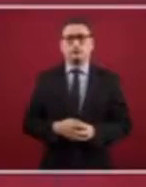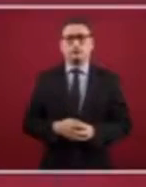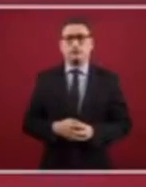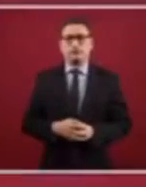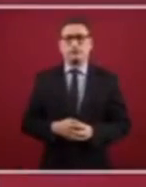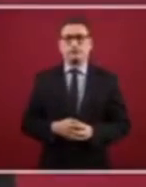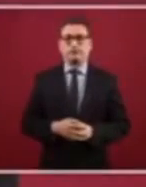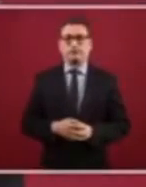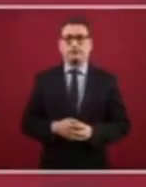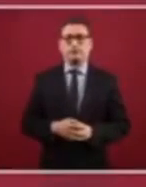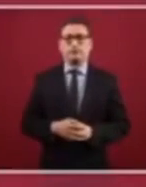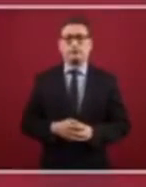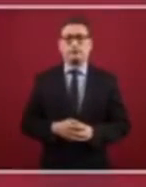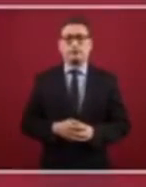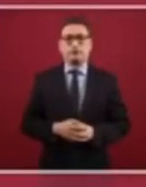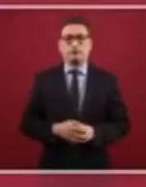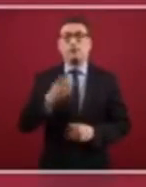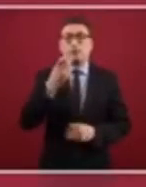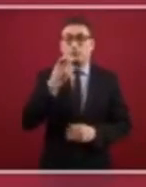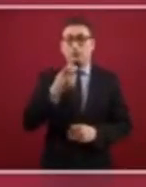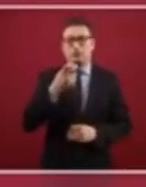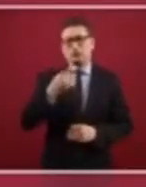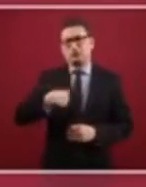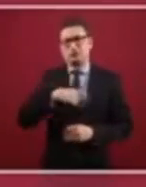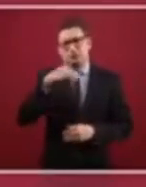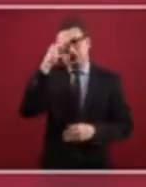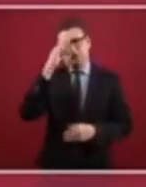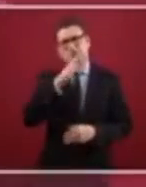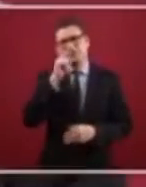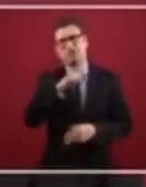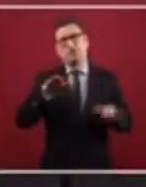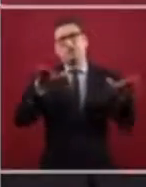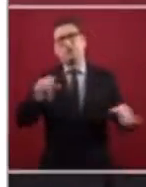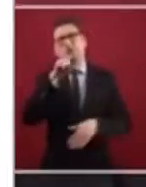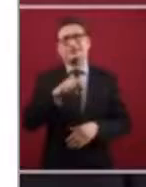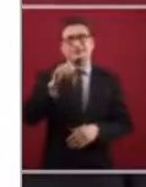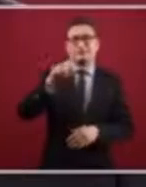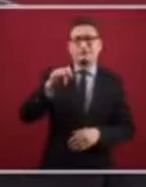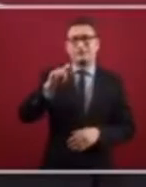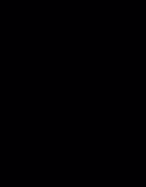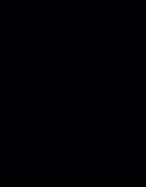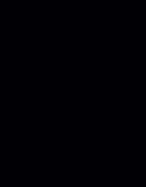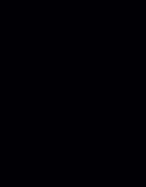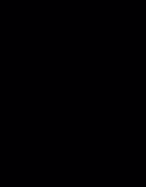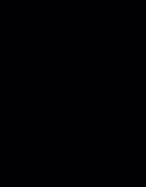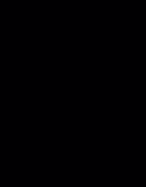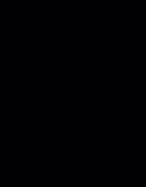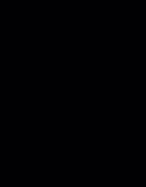a considerar la construcción del aeropuerto en Santa Lucía como un asunto de seguridad nacional.